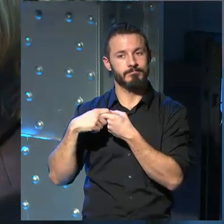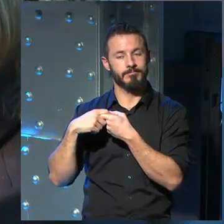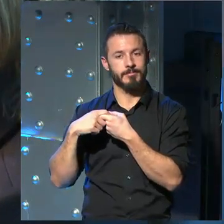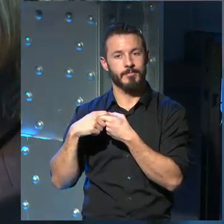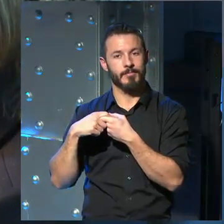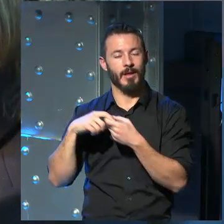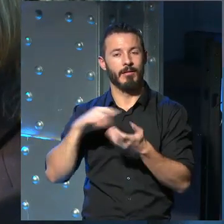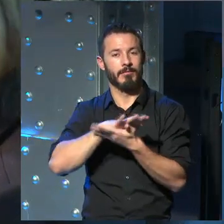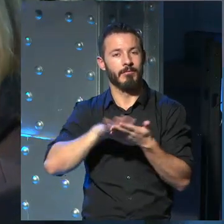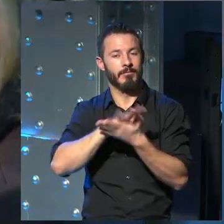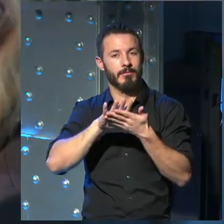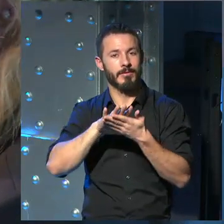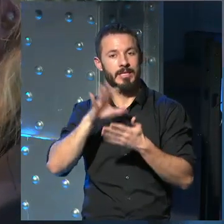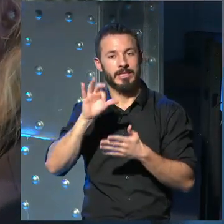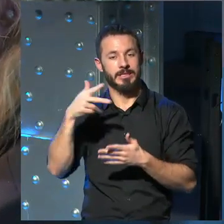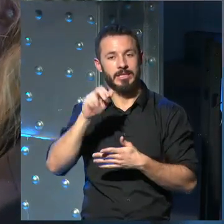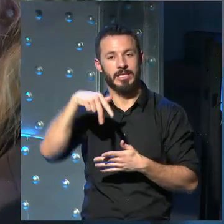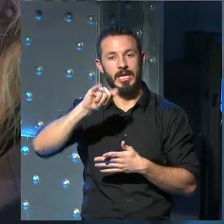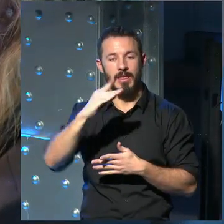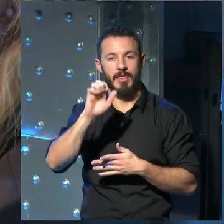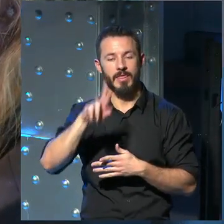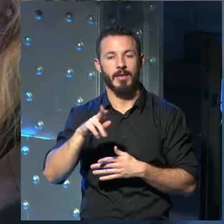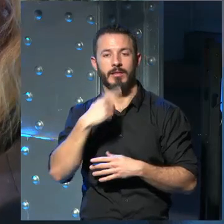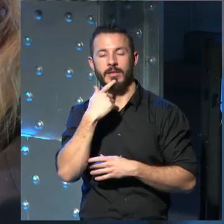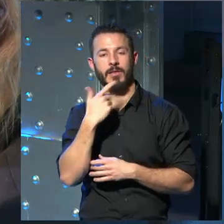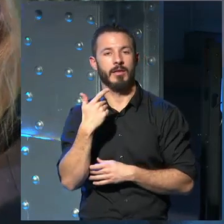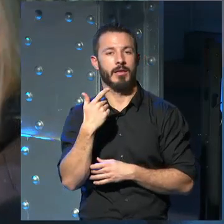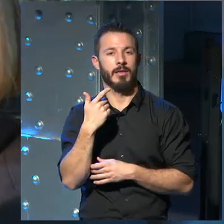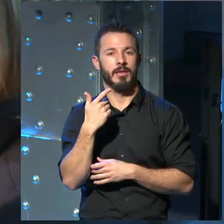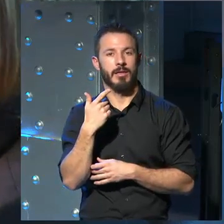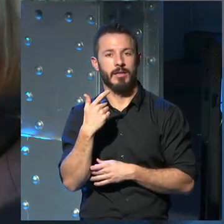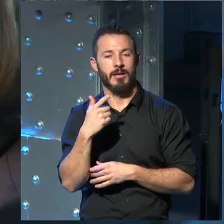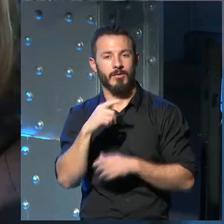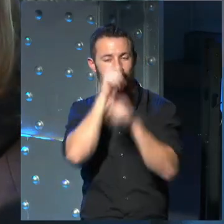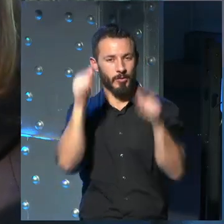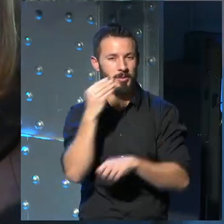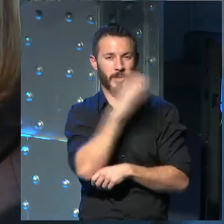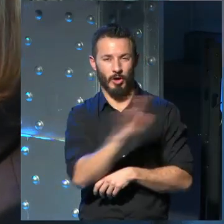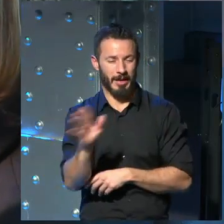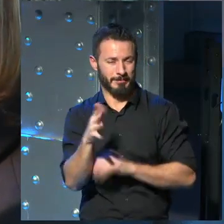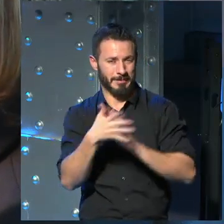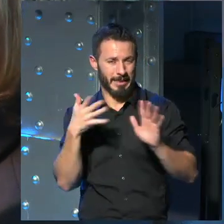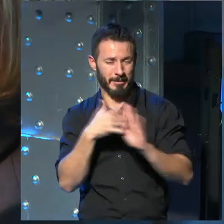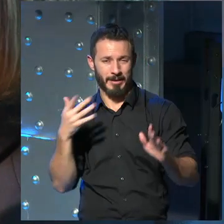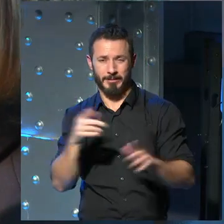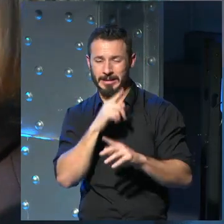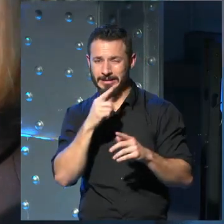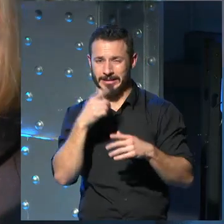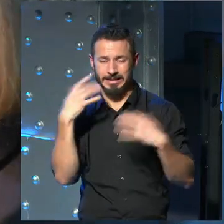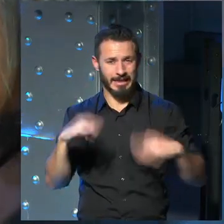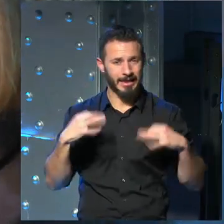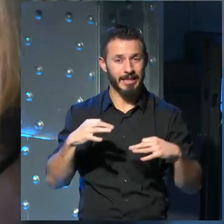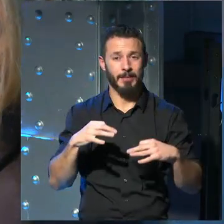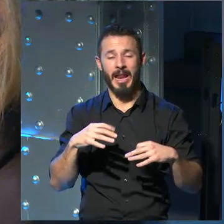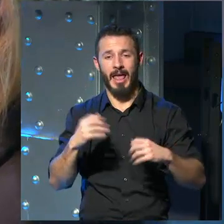se habla, Schneider afirma que la mejor forma, la forma más sencilla, más rápida y más económica de producir